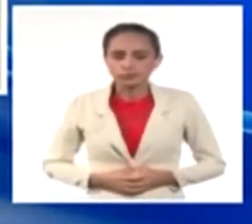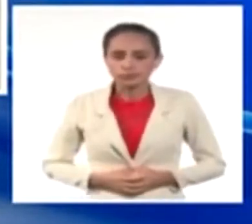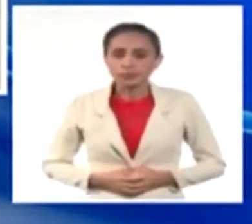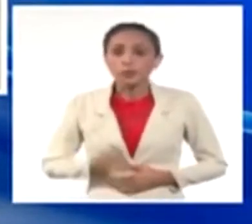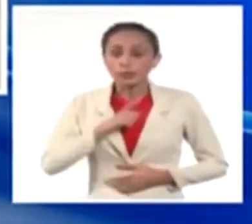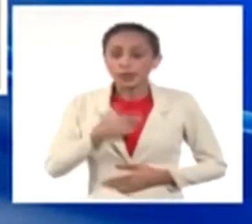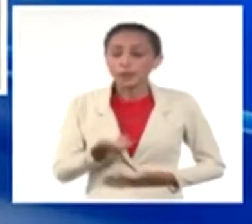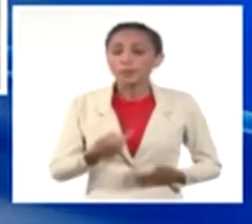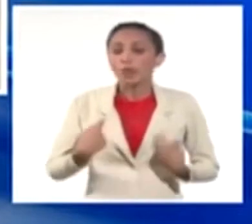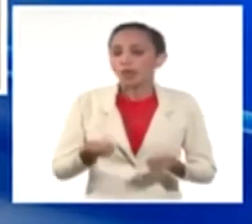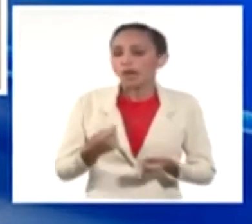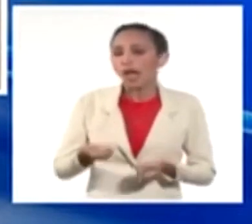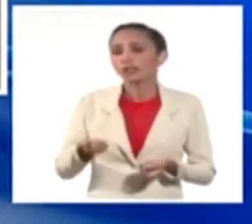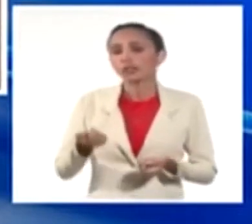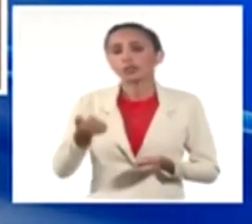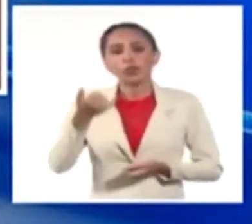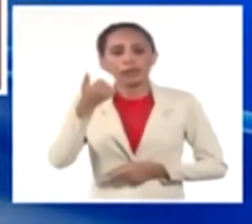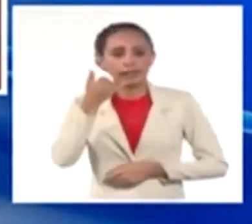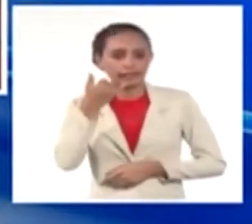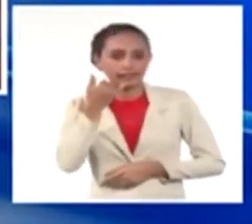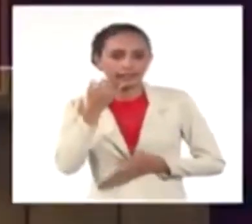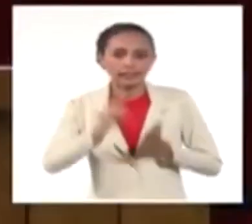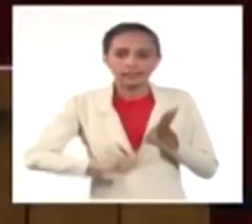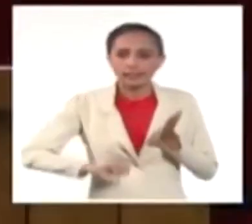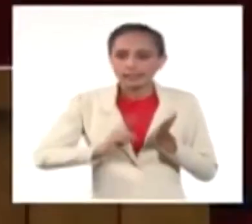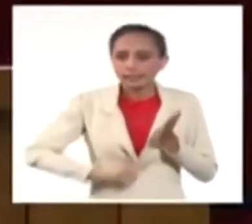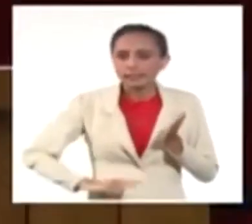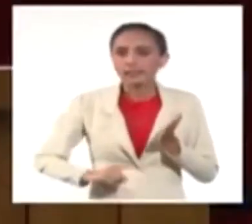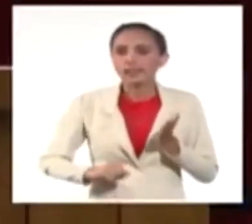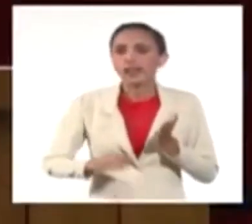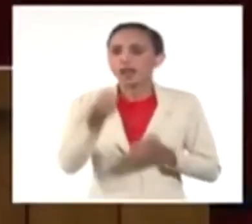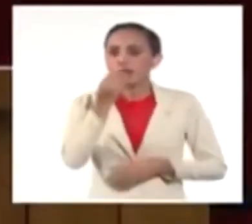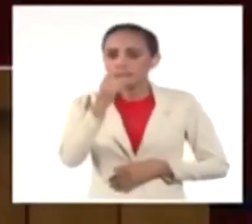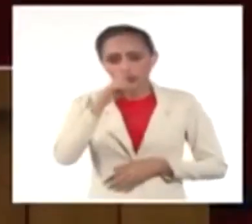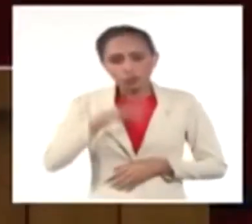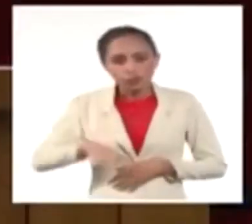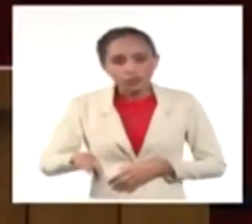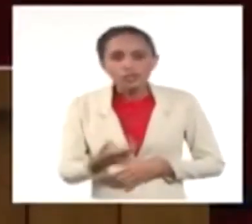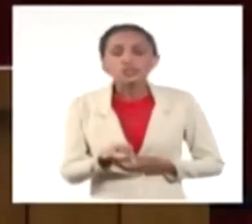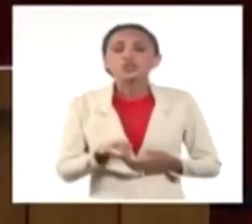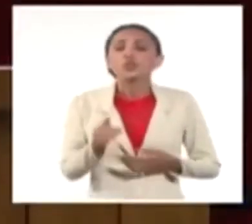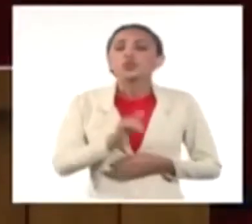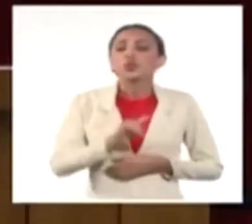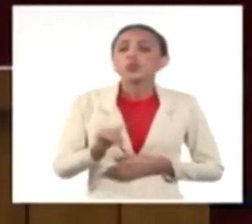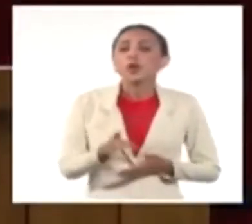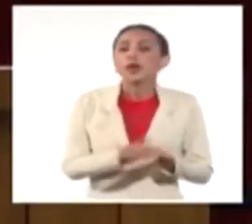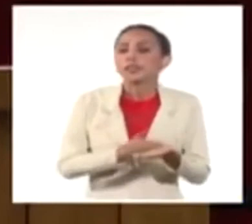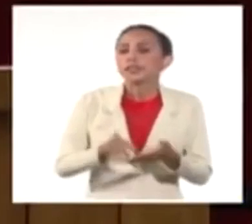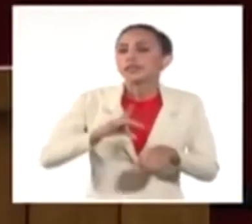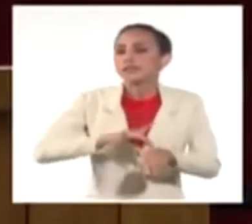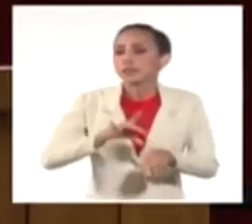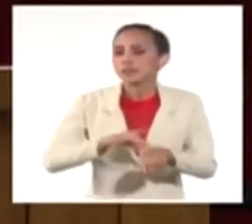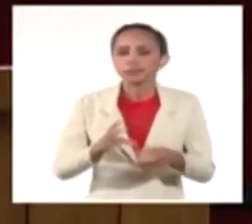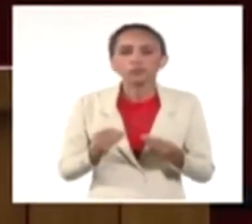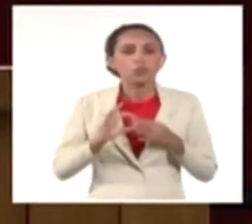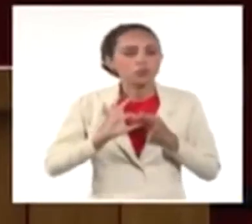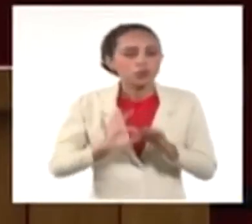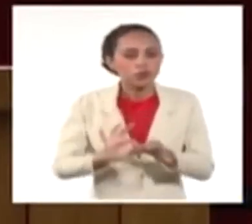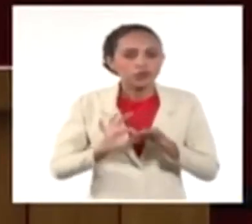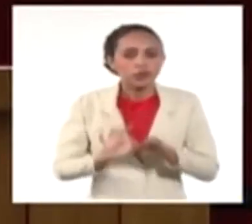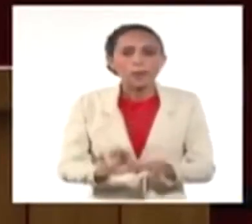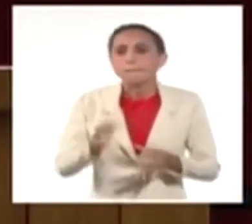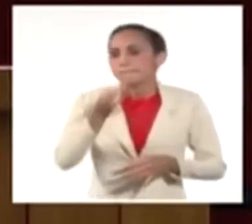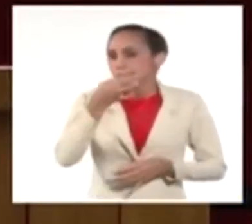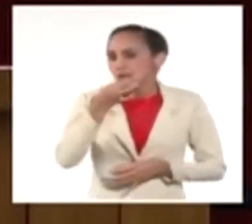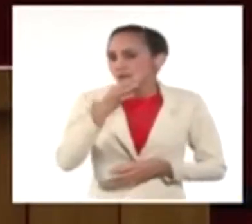eléctricas, alimentos para los niños, las dietas médicas de enfermedades crónicas, los medicamentos controlados